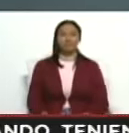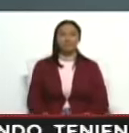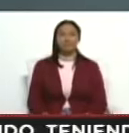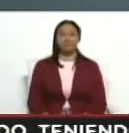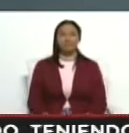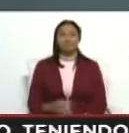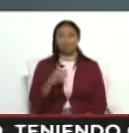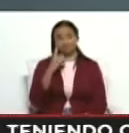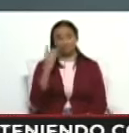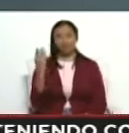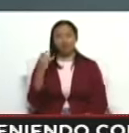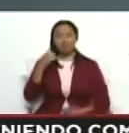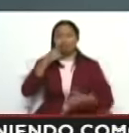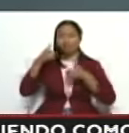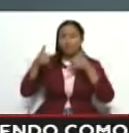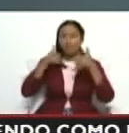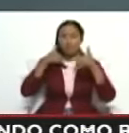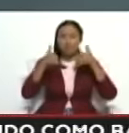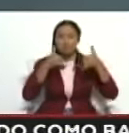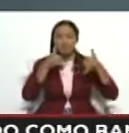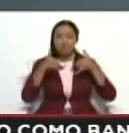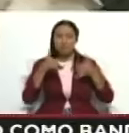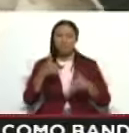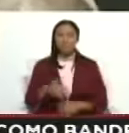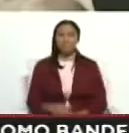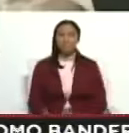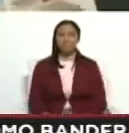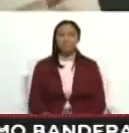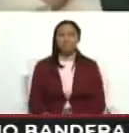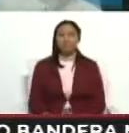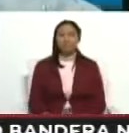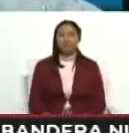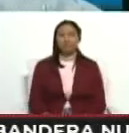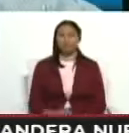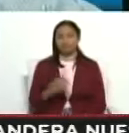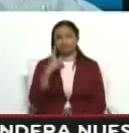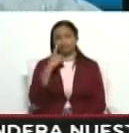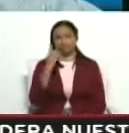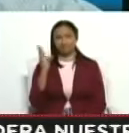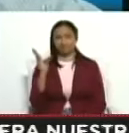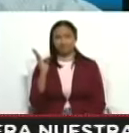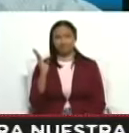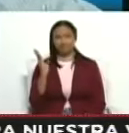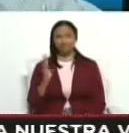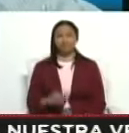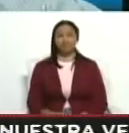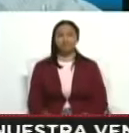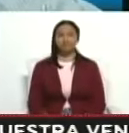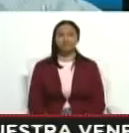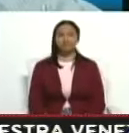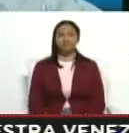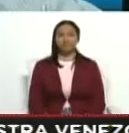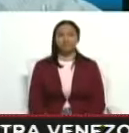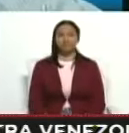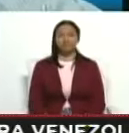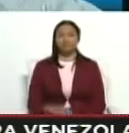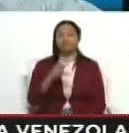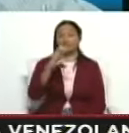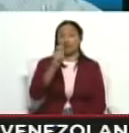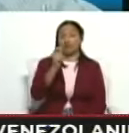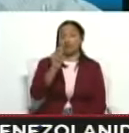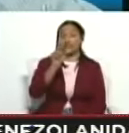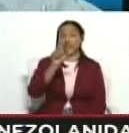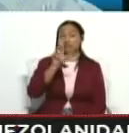extracciones telefónicas parece como que tuviera hipo, sí, sufre como de reflujo, hablando. Carlos Vecchio.